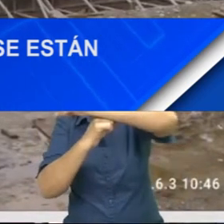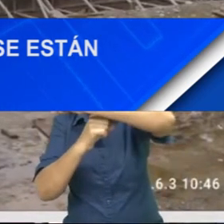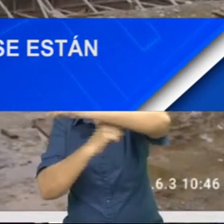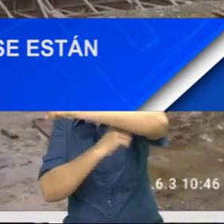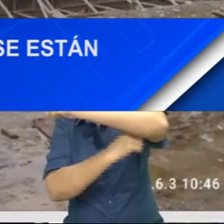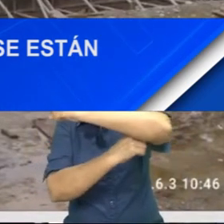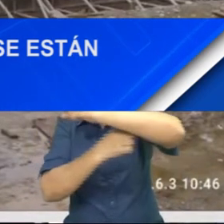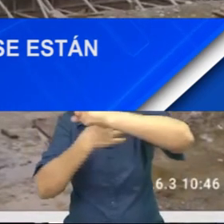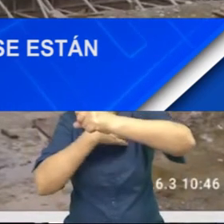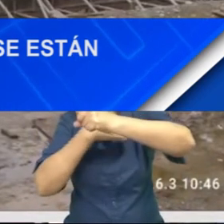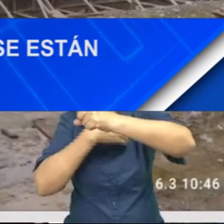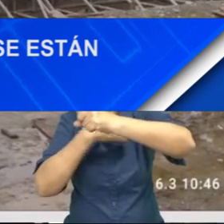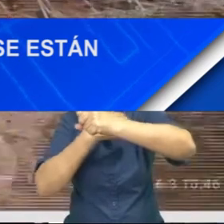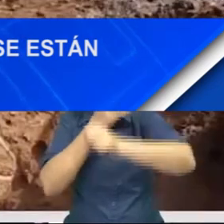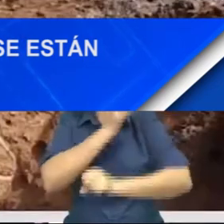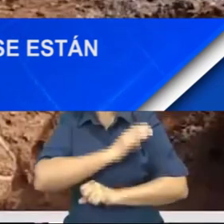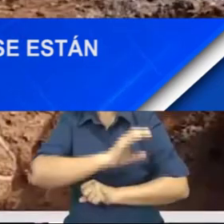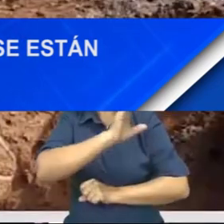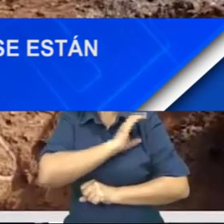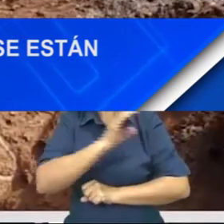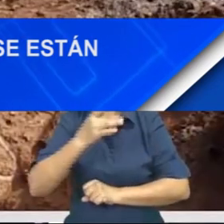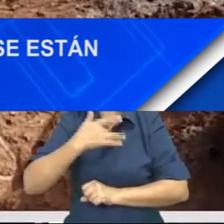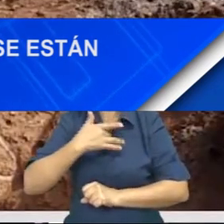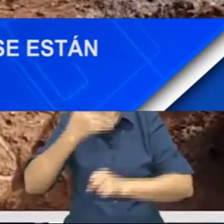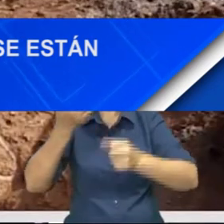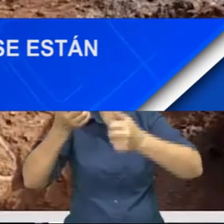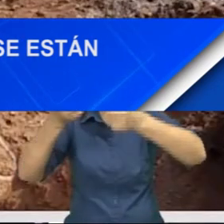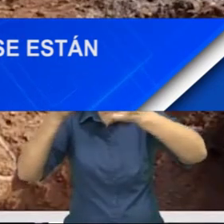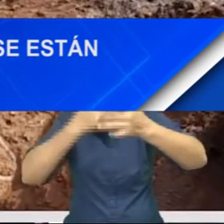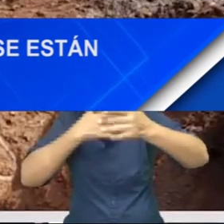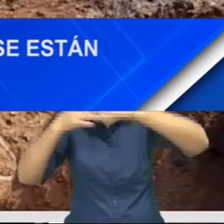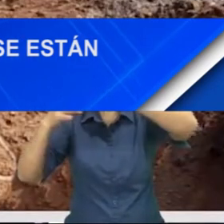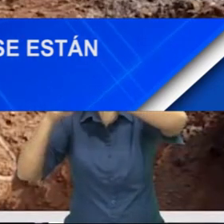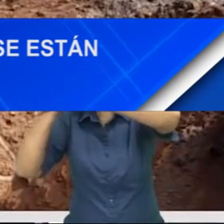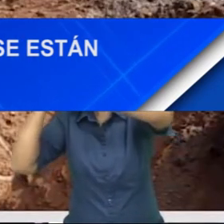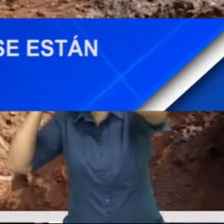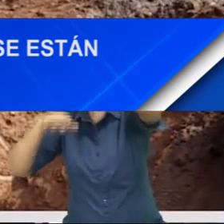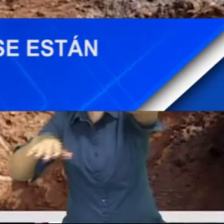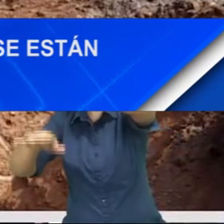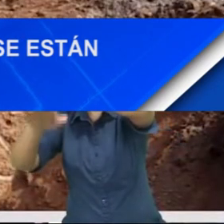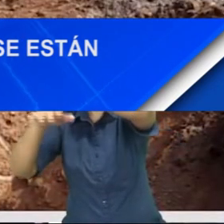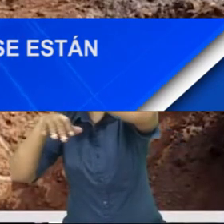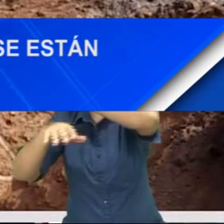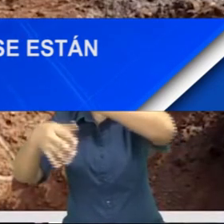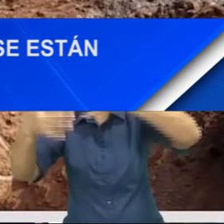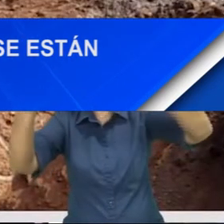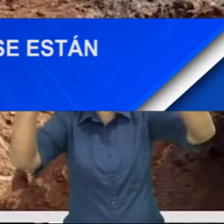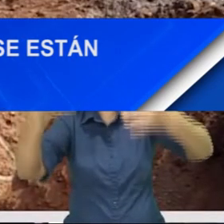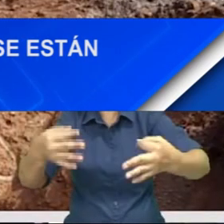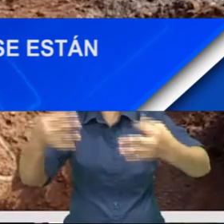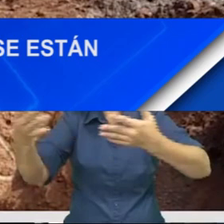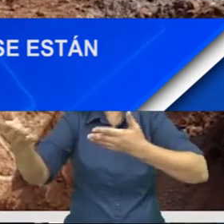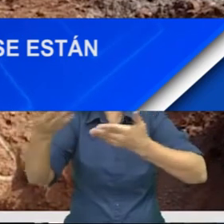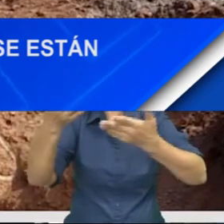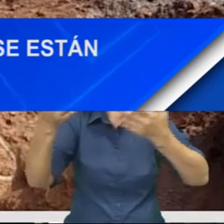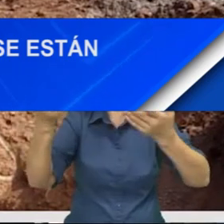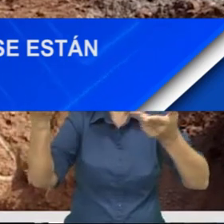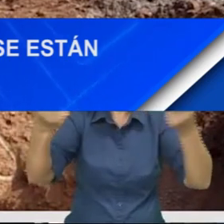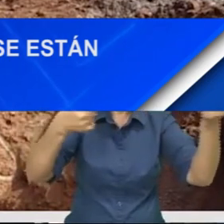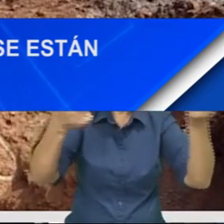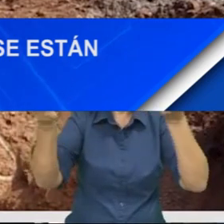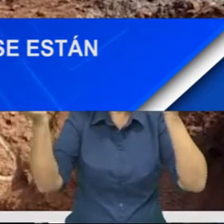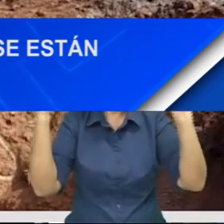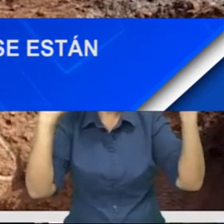características necesarias, con la capacidad hidráulica necesaria para darle estabilidad al intercambio comercial,